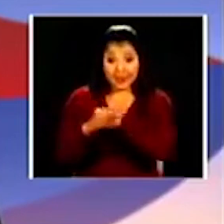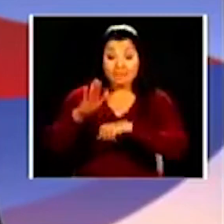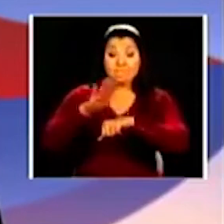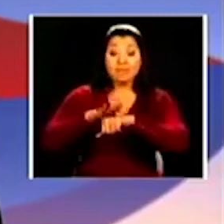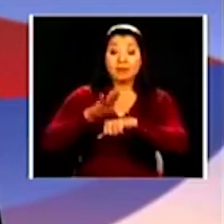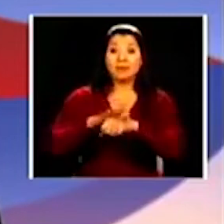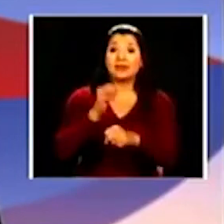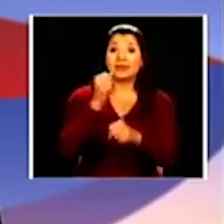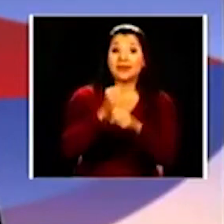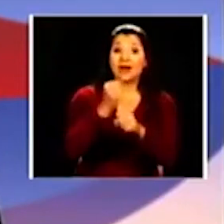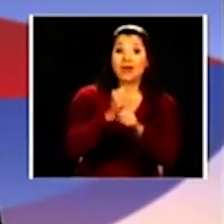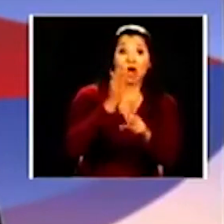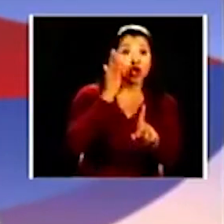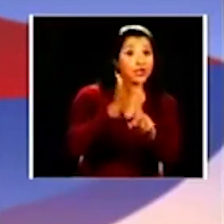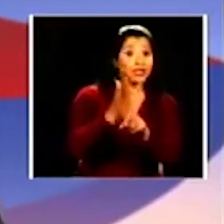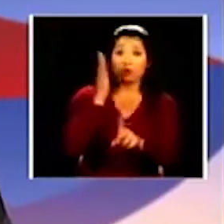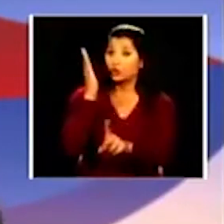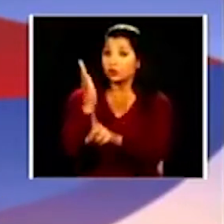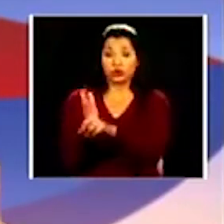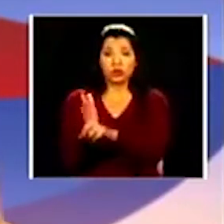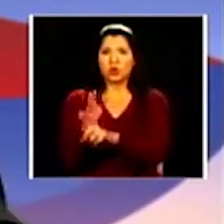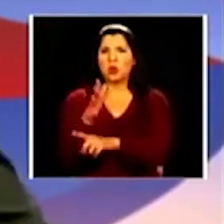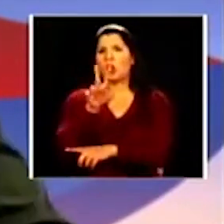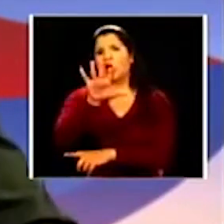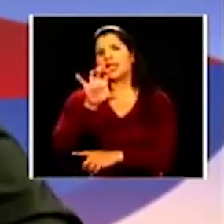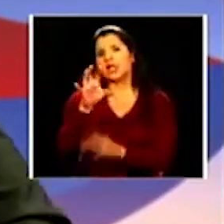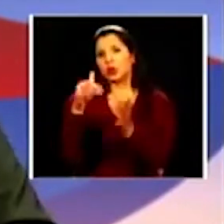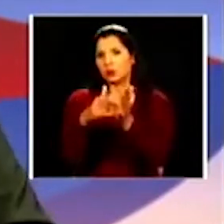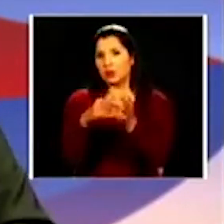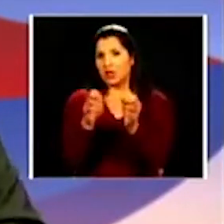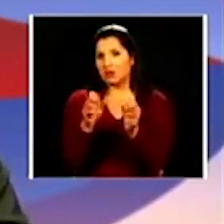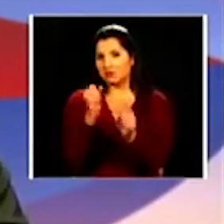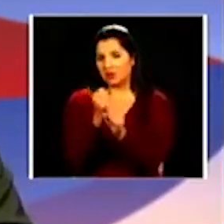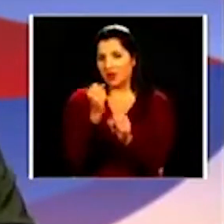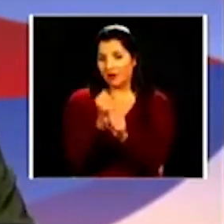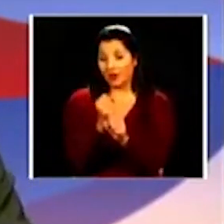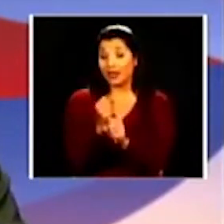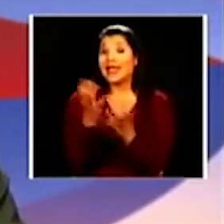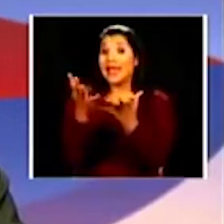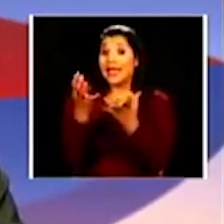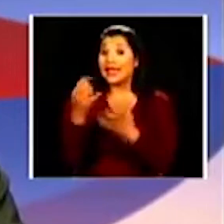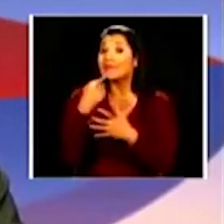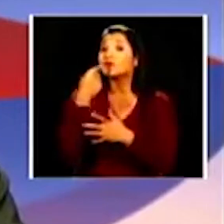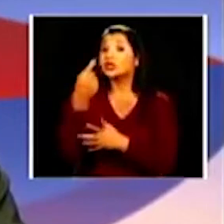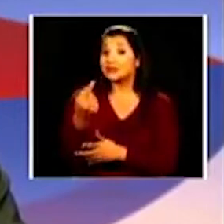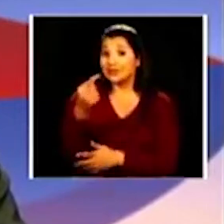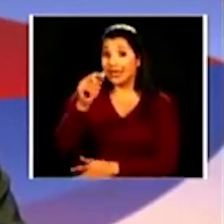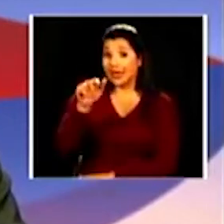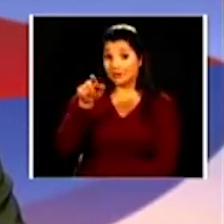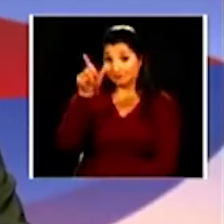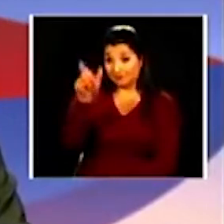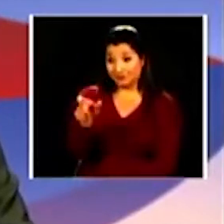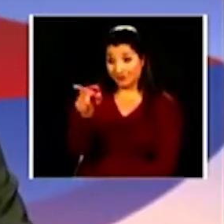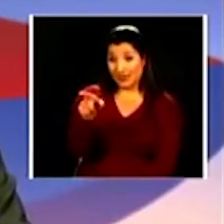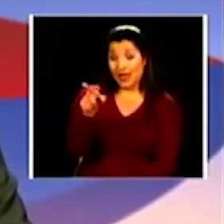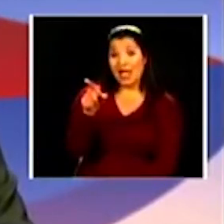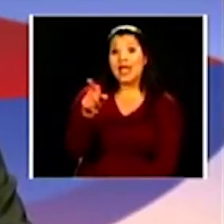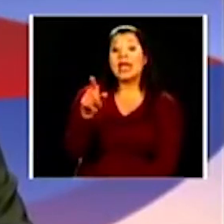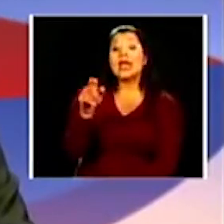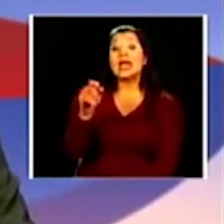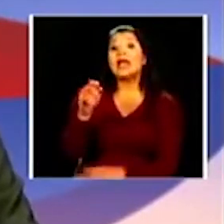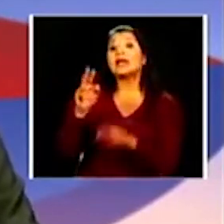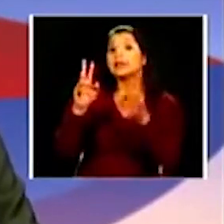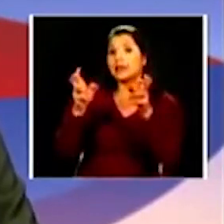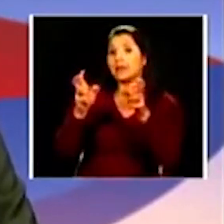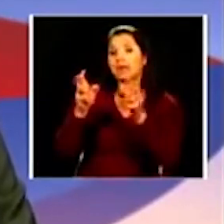genera cerca de 500.000. Y bueno, básicamente queremos decirle a don Alejandro y a todos los agricultores de la zona que en efecto el tema del